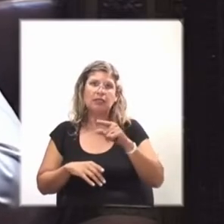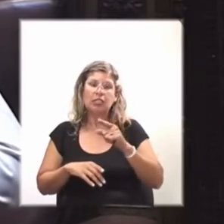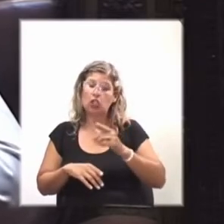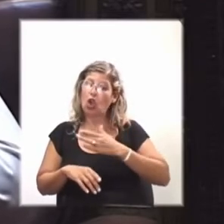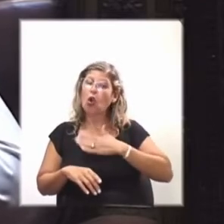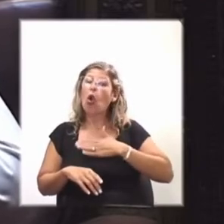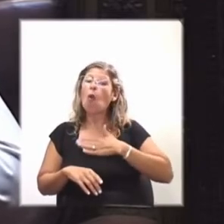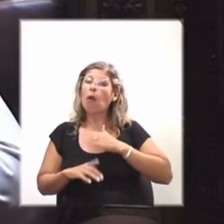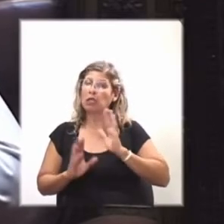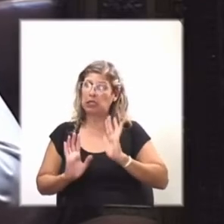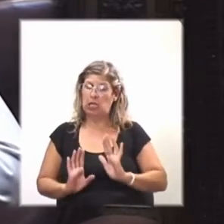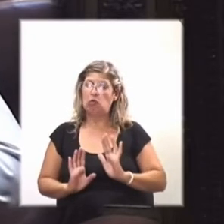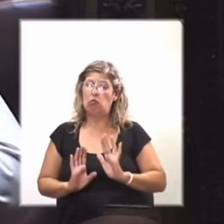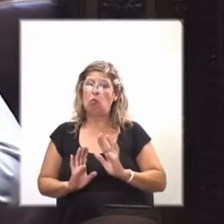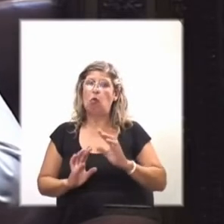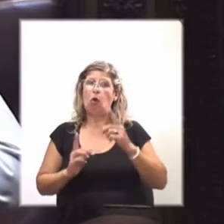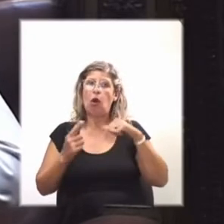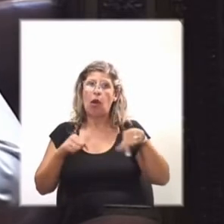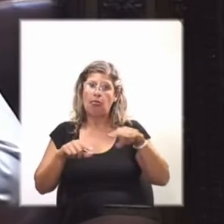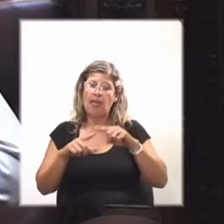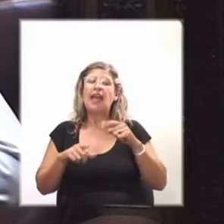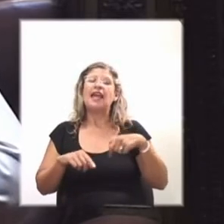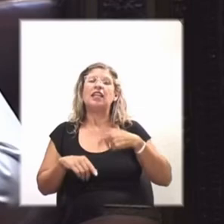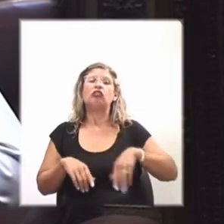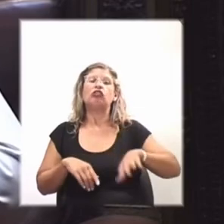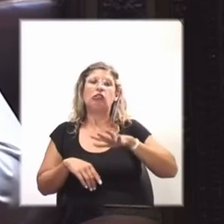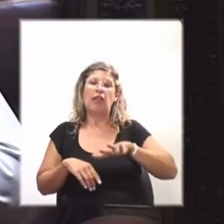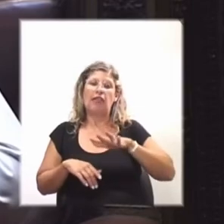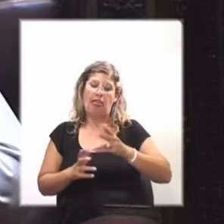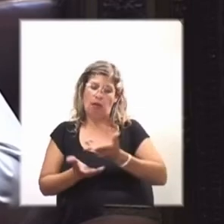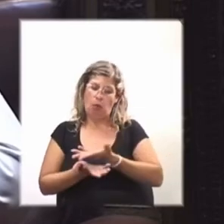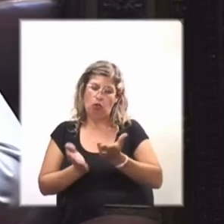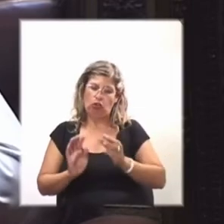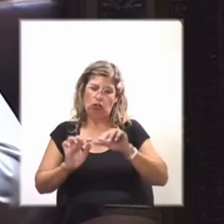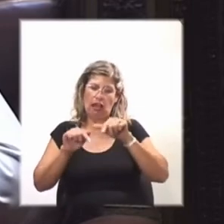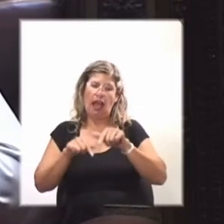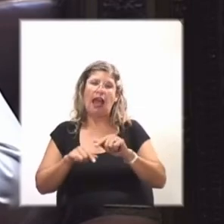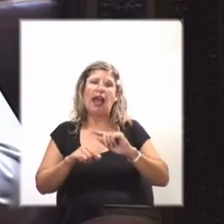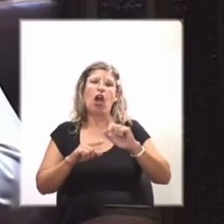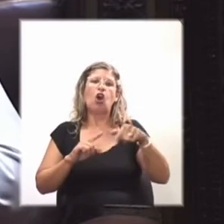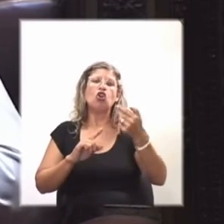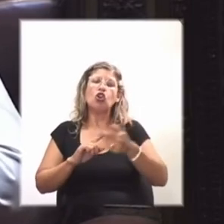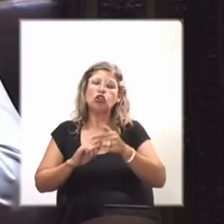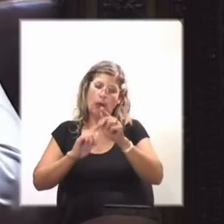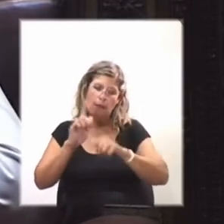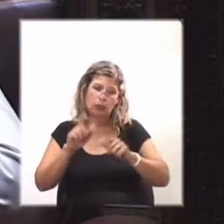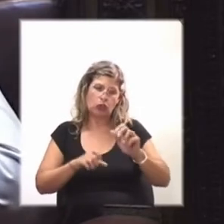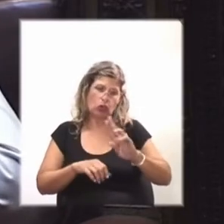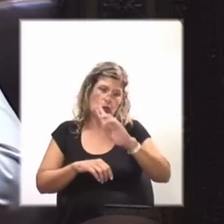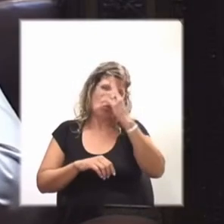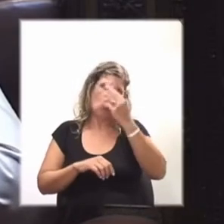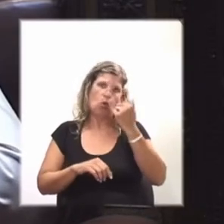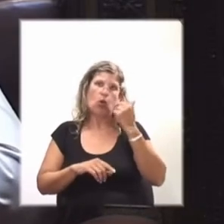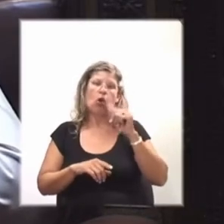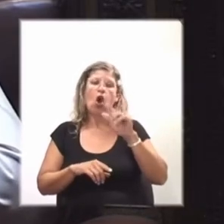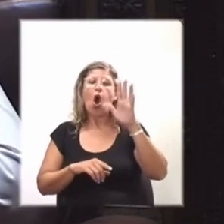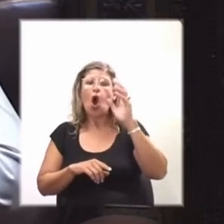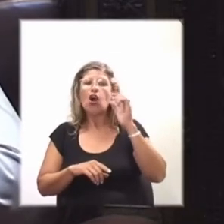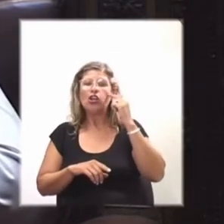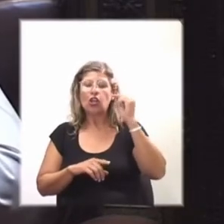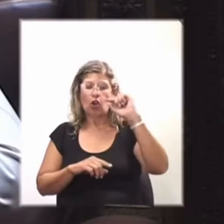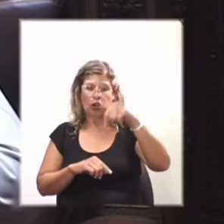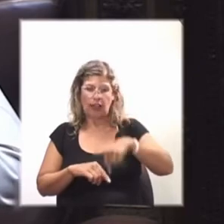compartimos, del temple cívico demostrado en aquella instancia, entre otros compatriotas, por los hoy recordados y